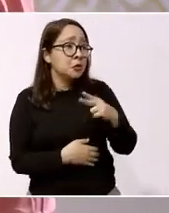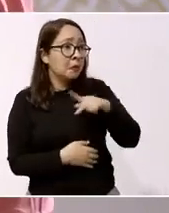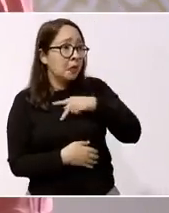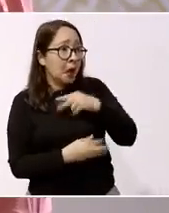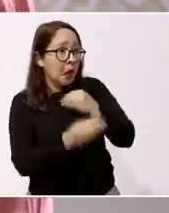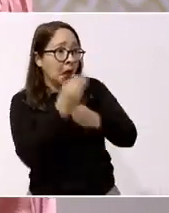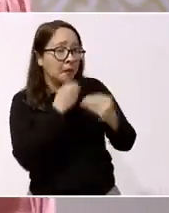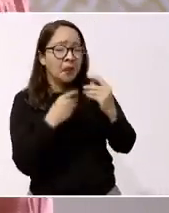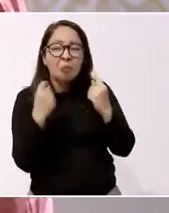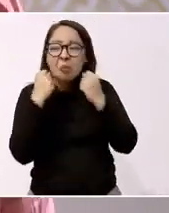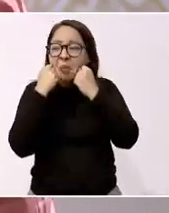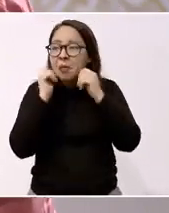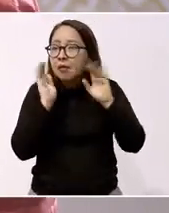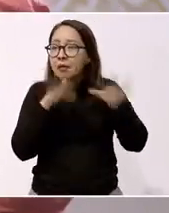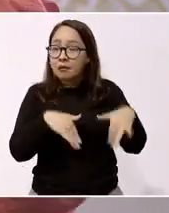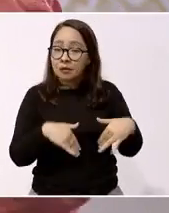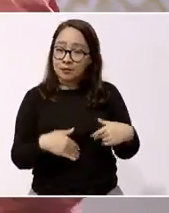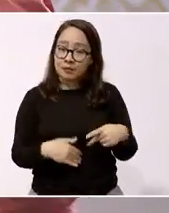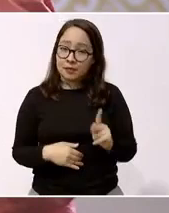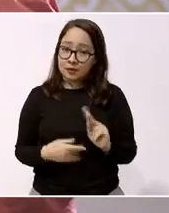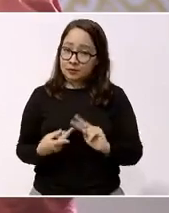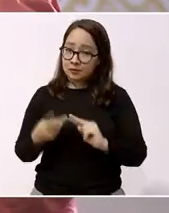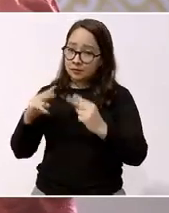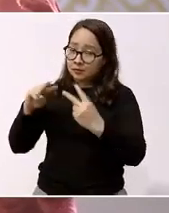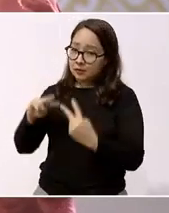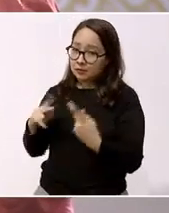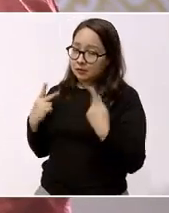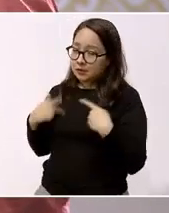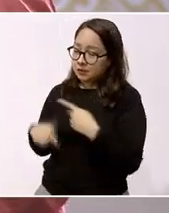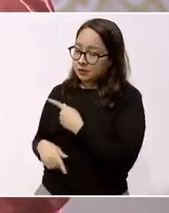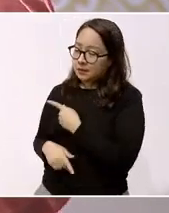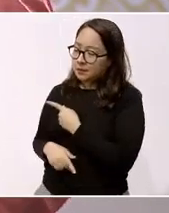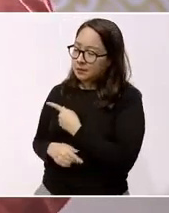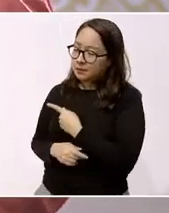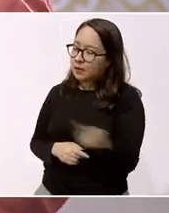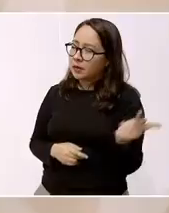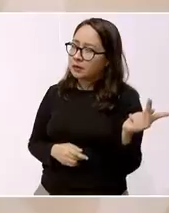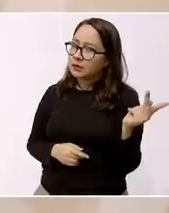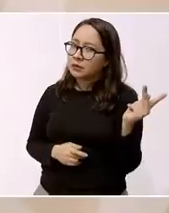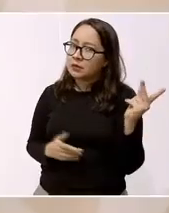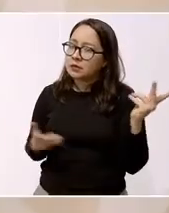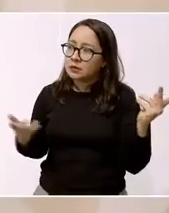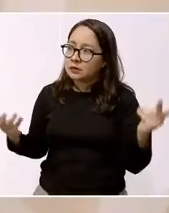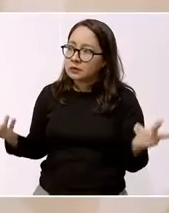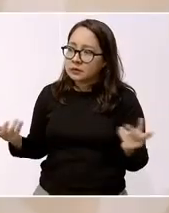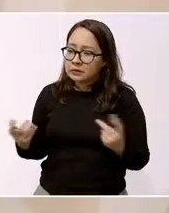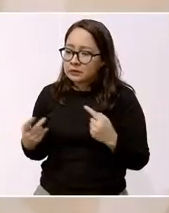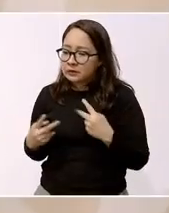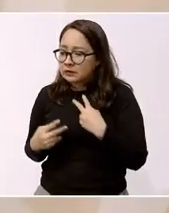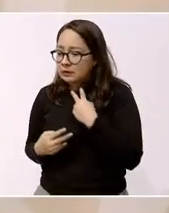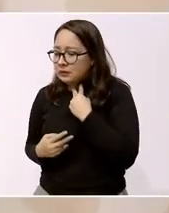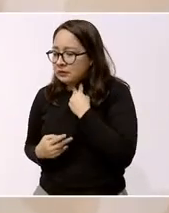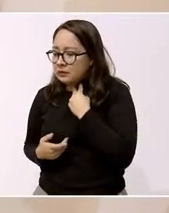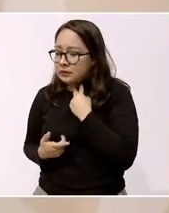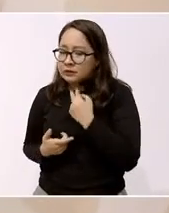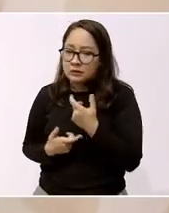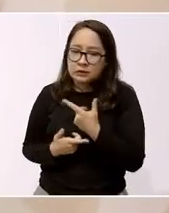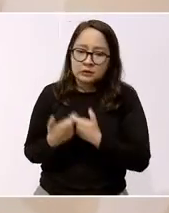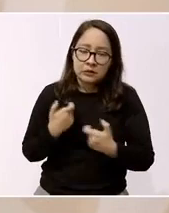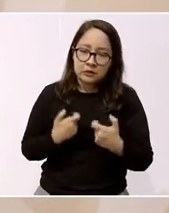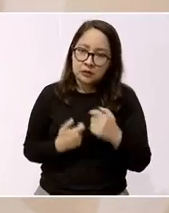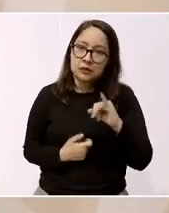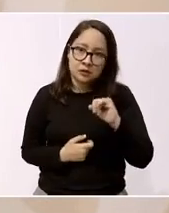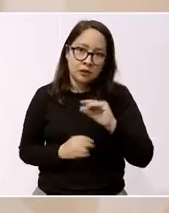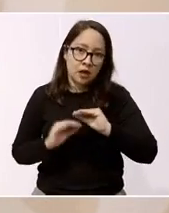consume? Pero a una gente de escasos ingresos económicos sí